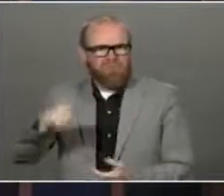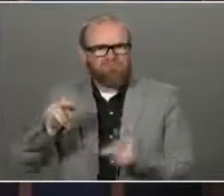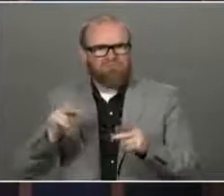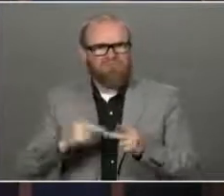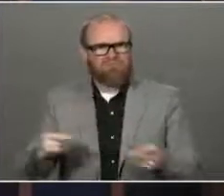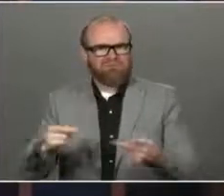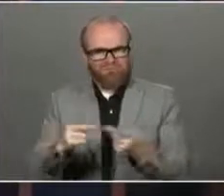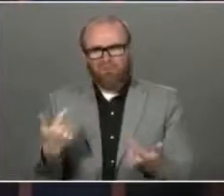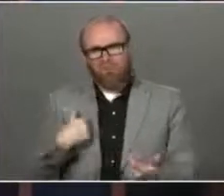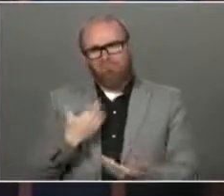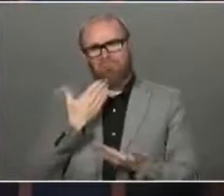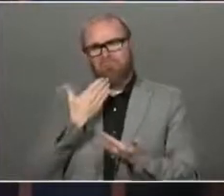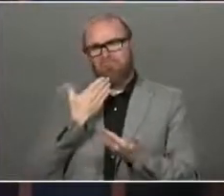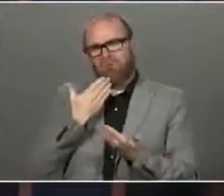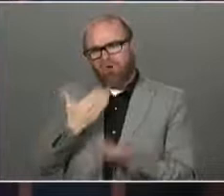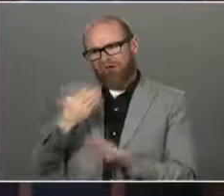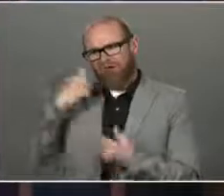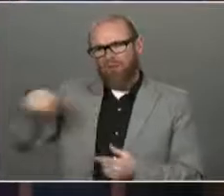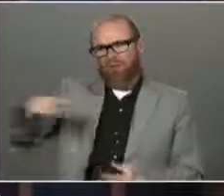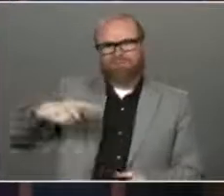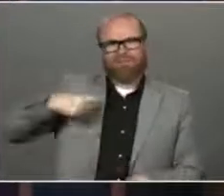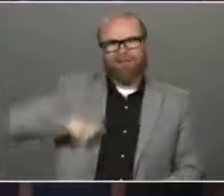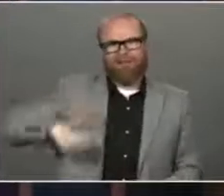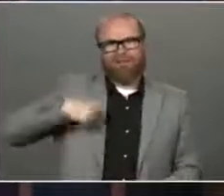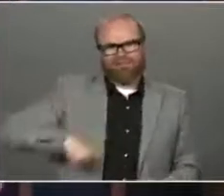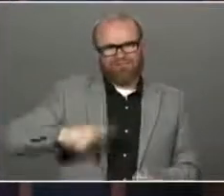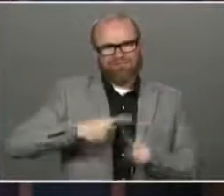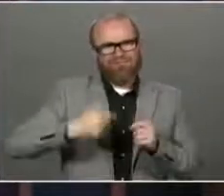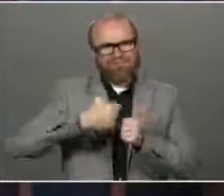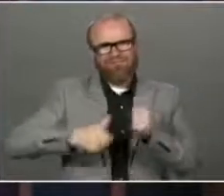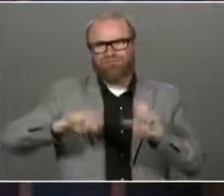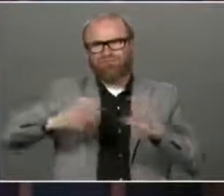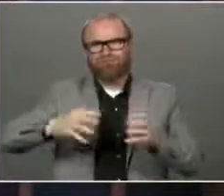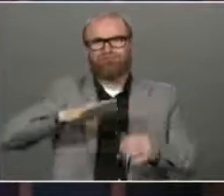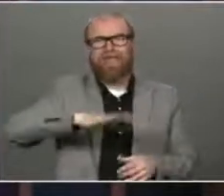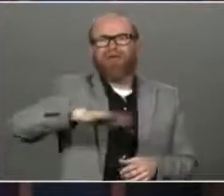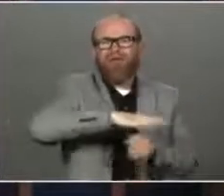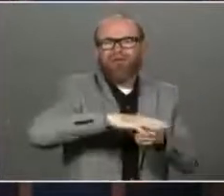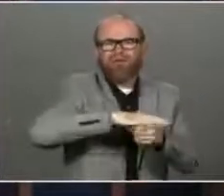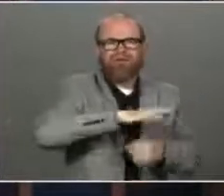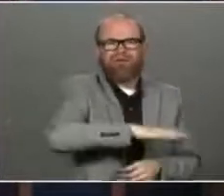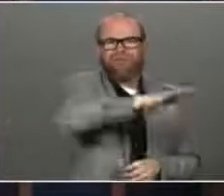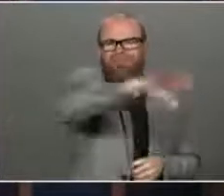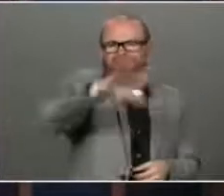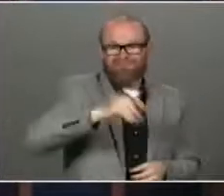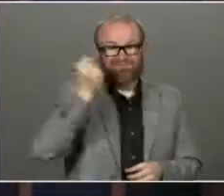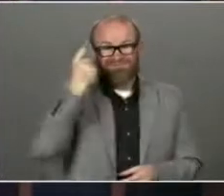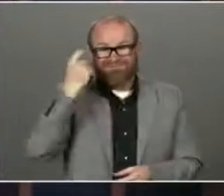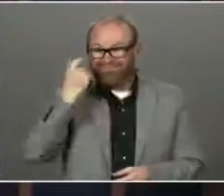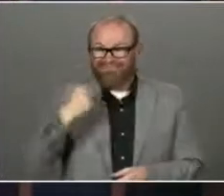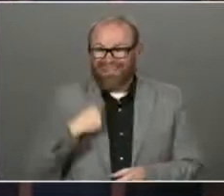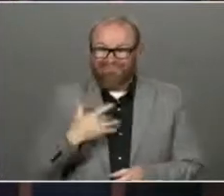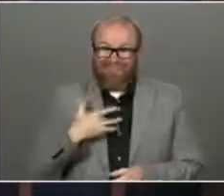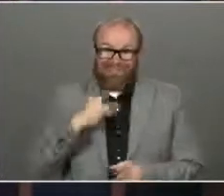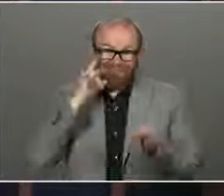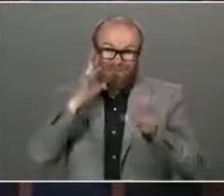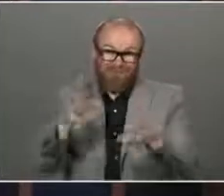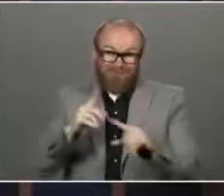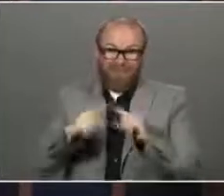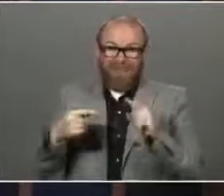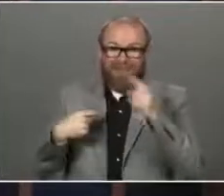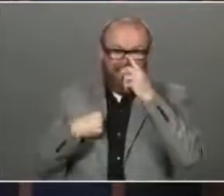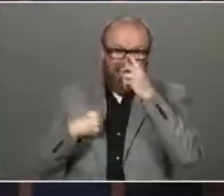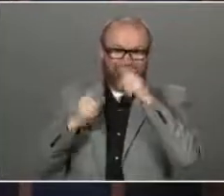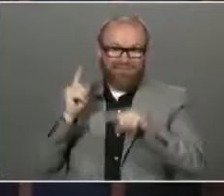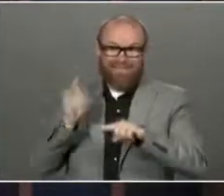por los delegados, su trabajo duro. Tristemente, y me siento muy mal respecto a esto, no voy a poder asistir